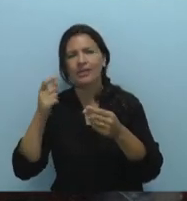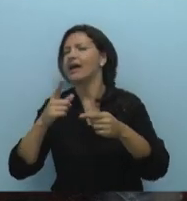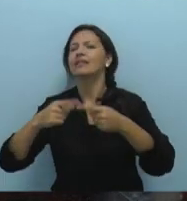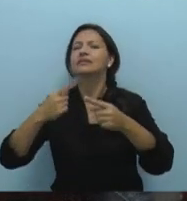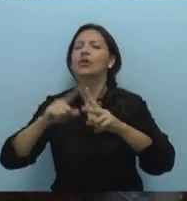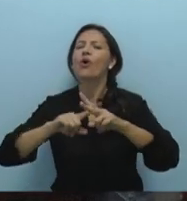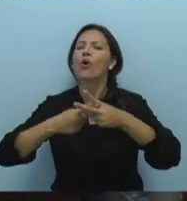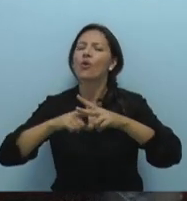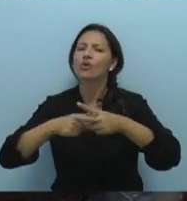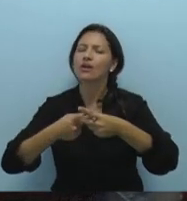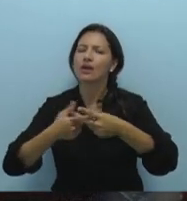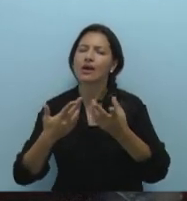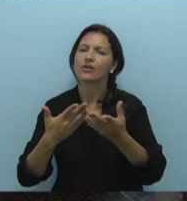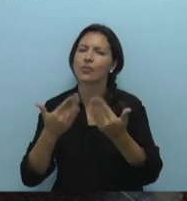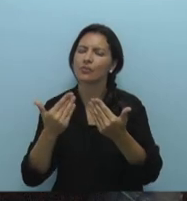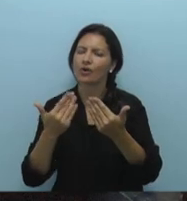siquiera soberanía.